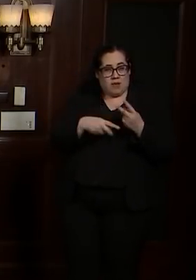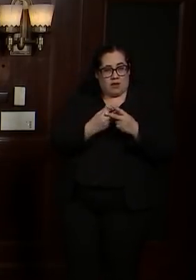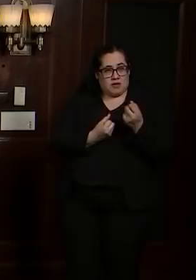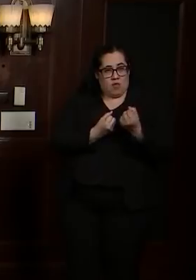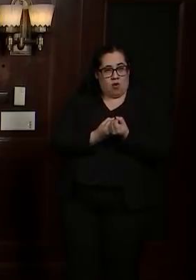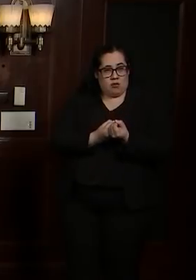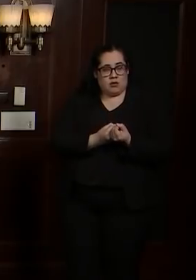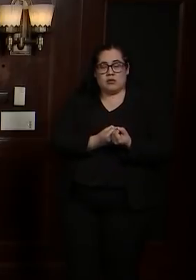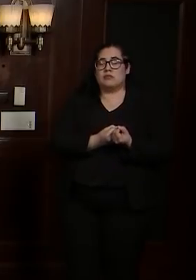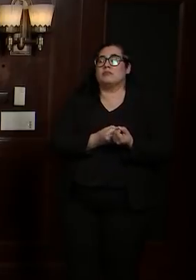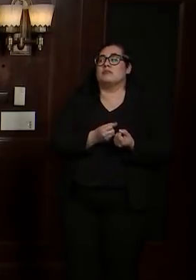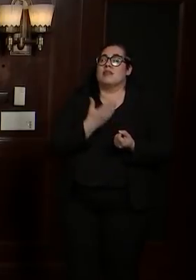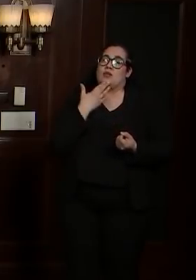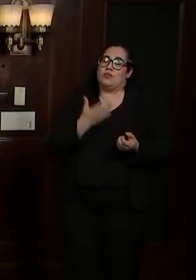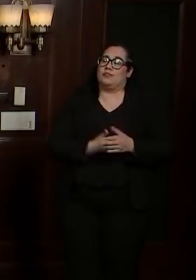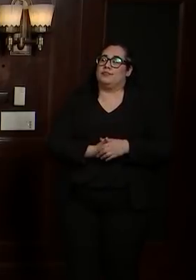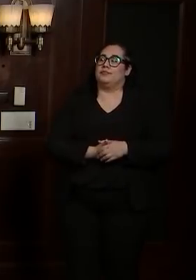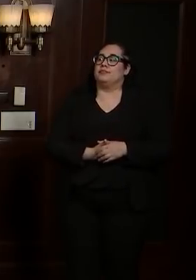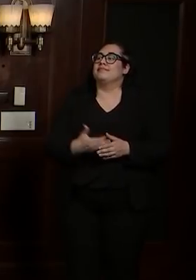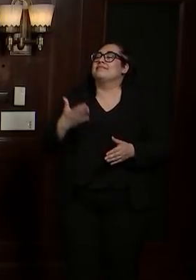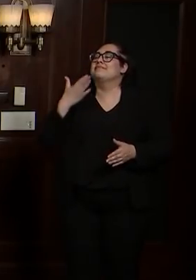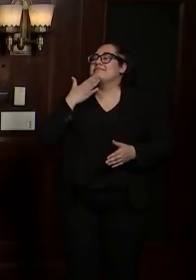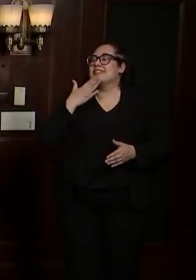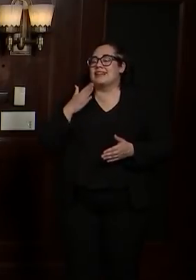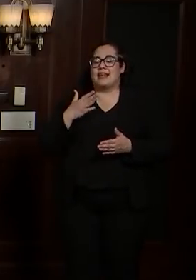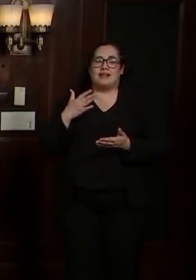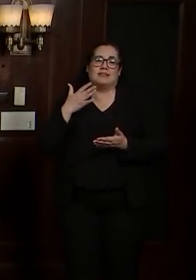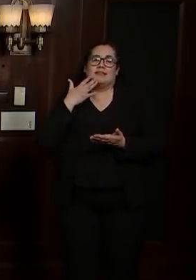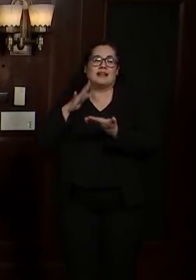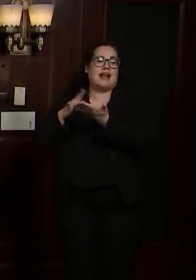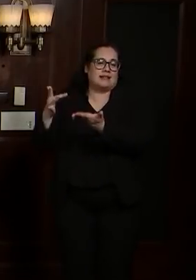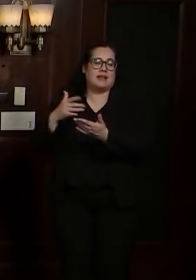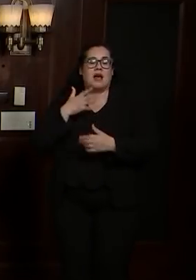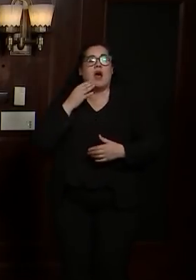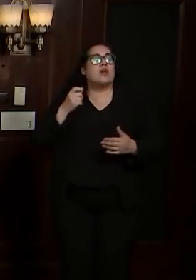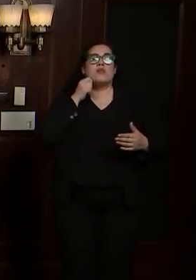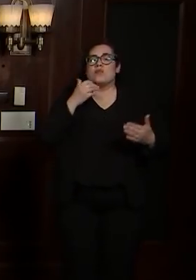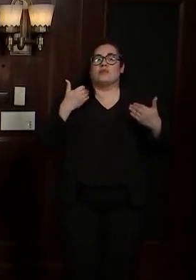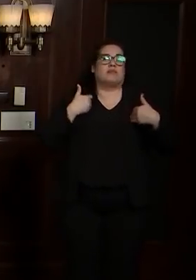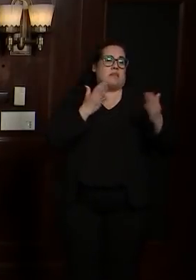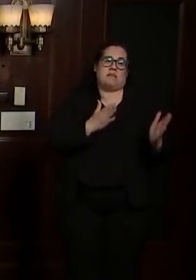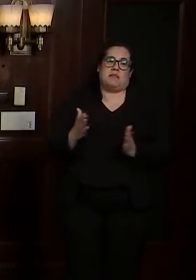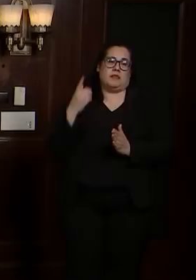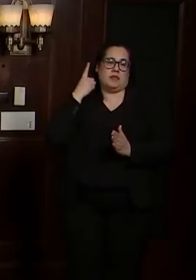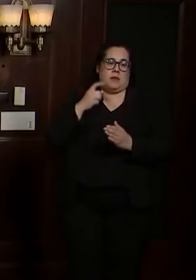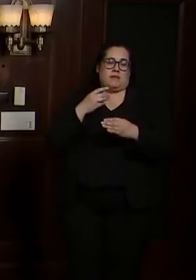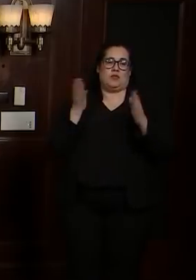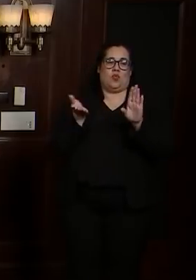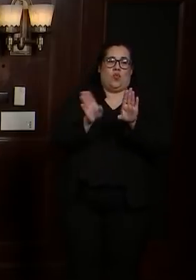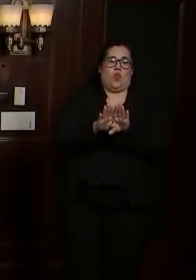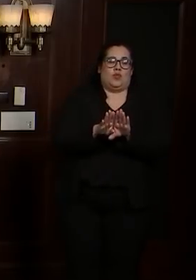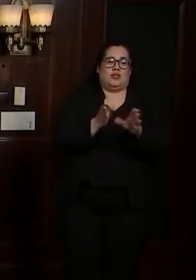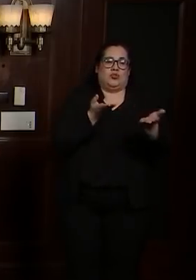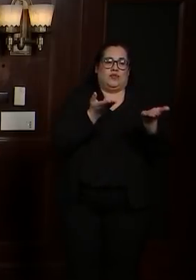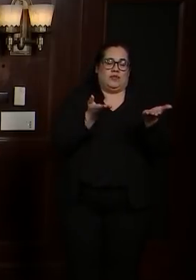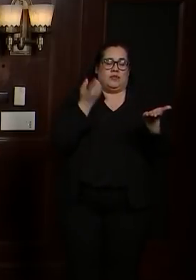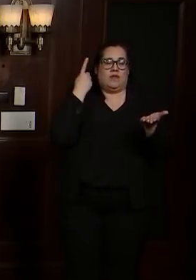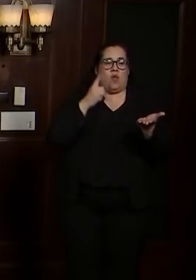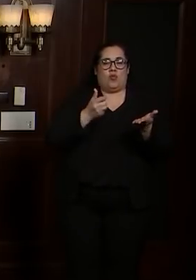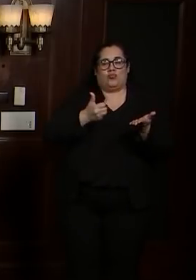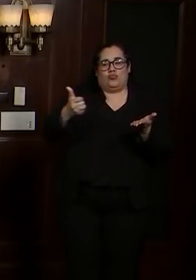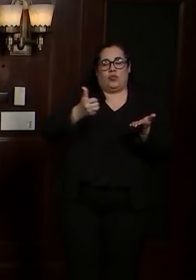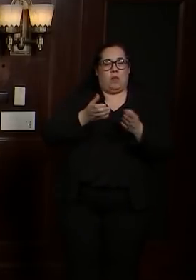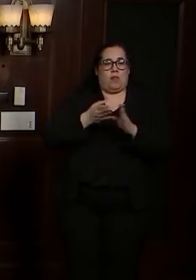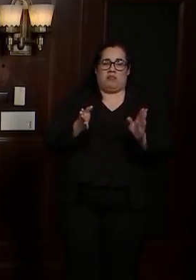support? Sí. Thank you so much. Gracias, Gabriel. No tenemos planes para cerrar servicios de